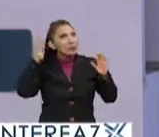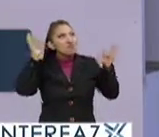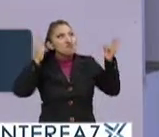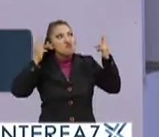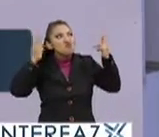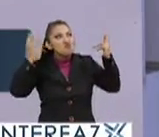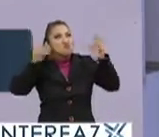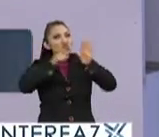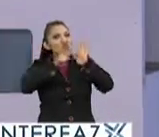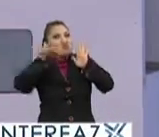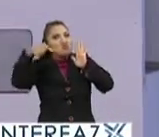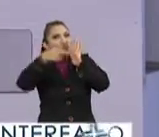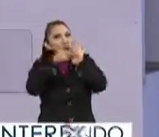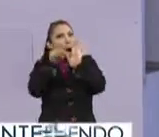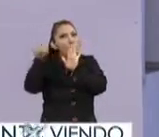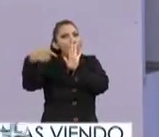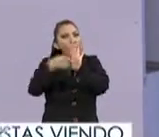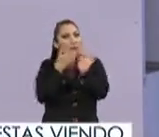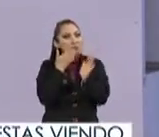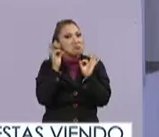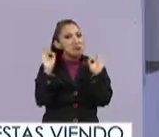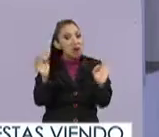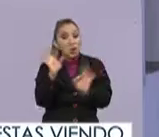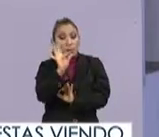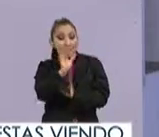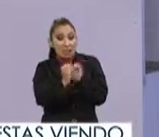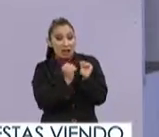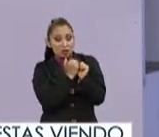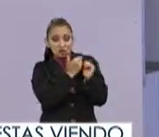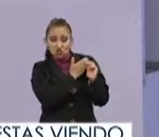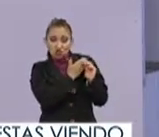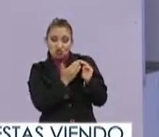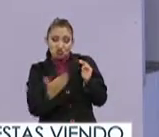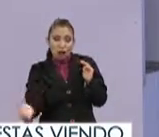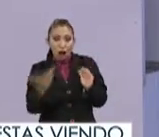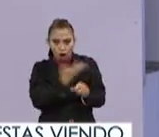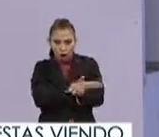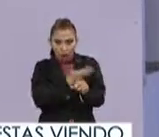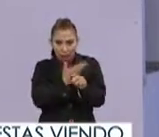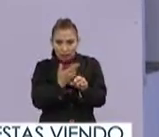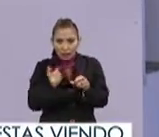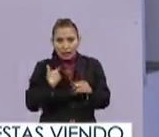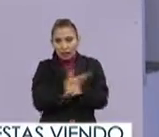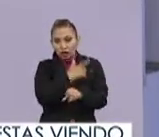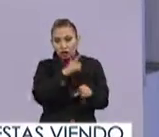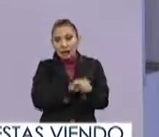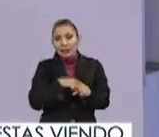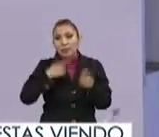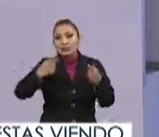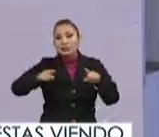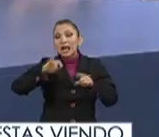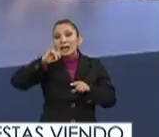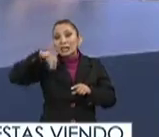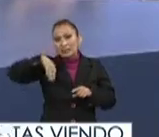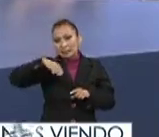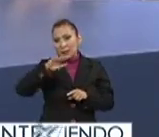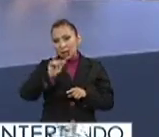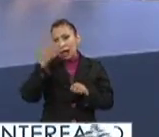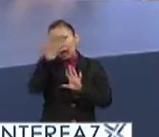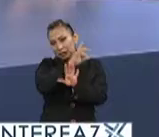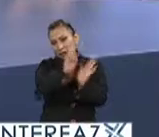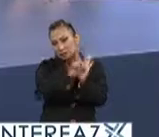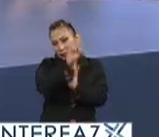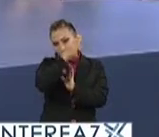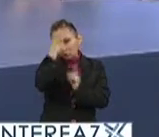acústica. Entonces, desde hace más de 40 años, la Coordinación Nacional de Música y Ópera del INBA, anteriormente el Departamento